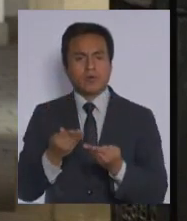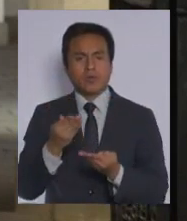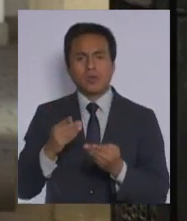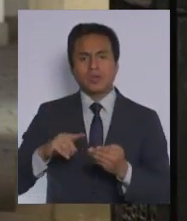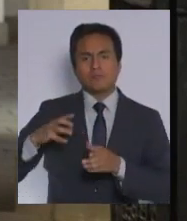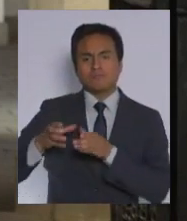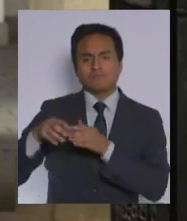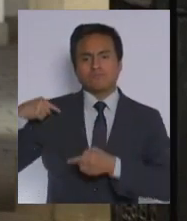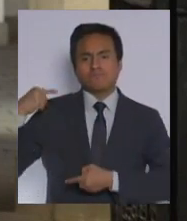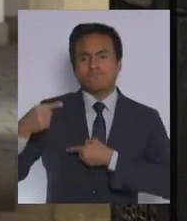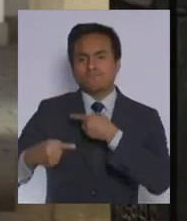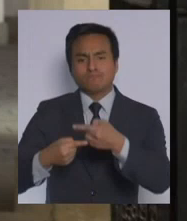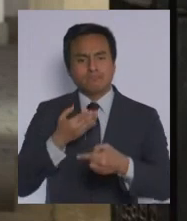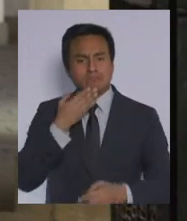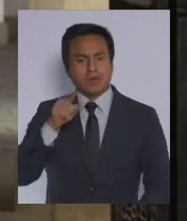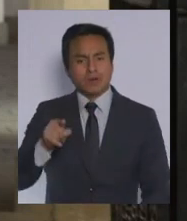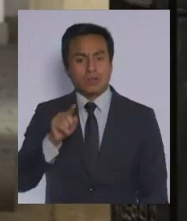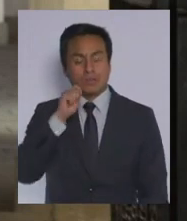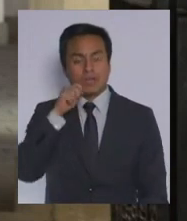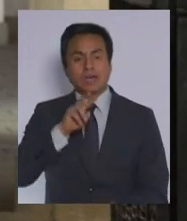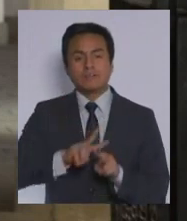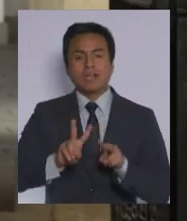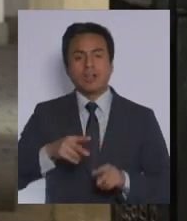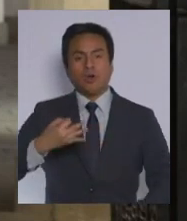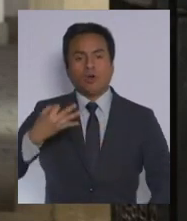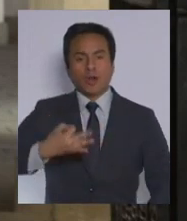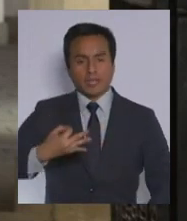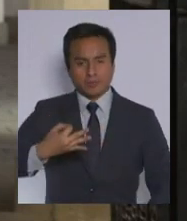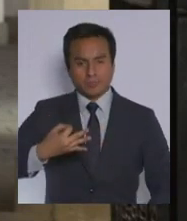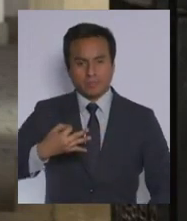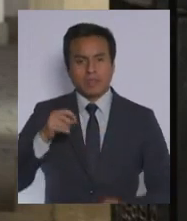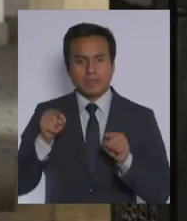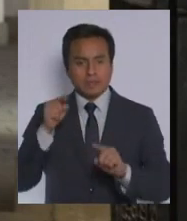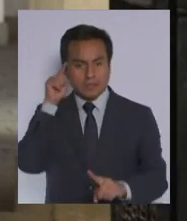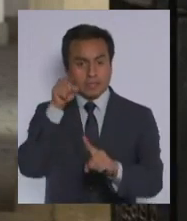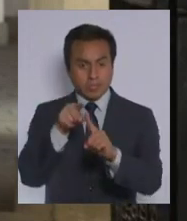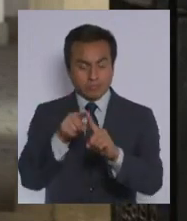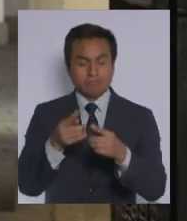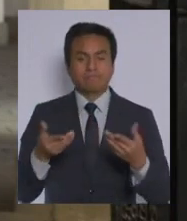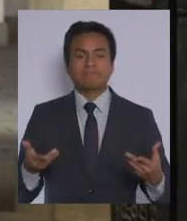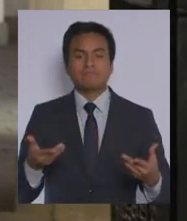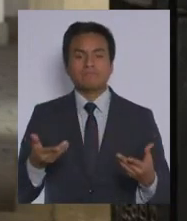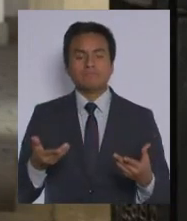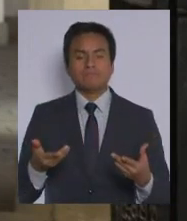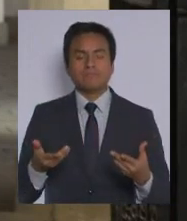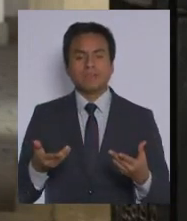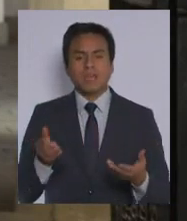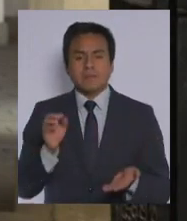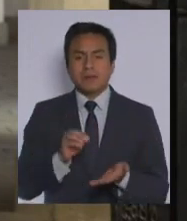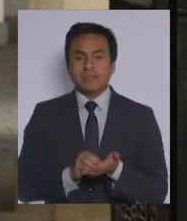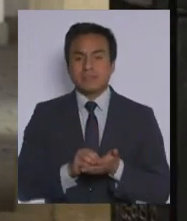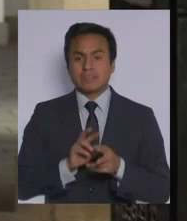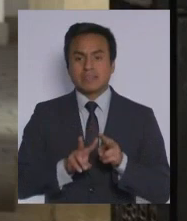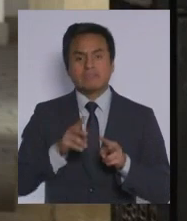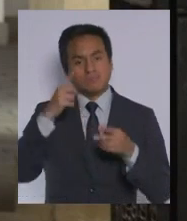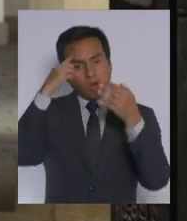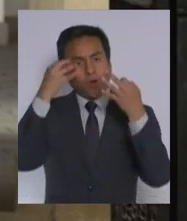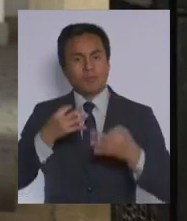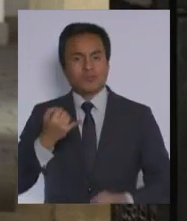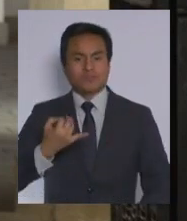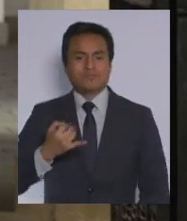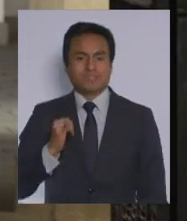próximas generaciones es hacer lo correcto y en ese sentido no hay más que convicción